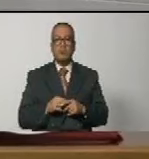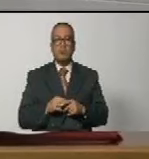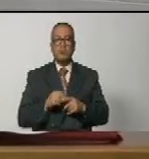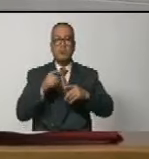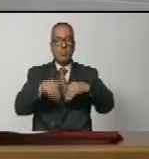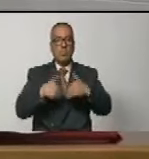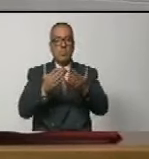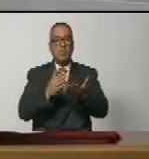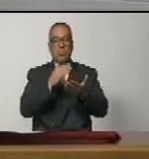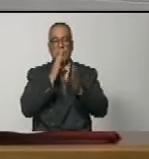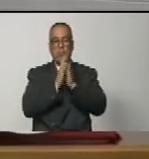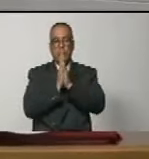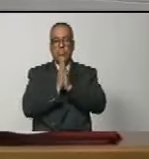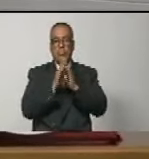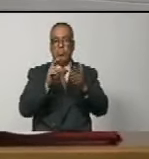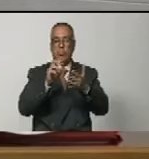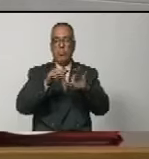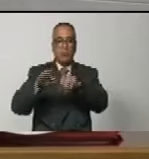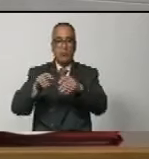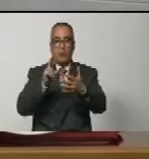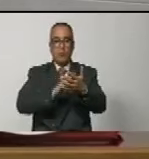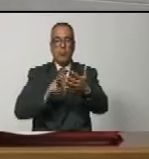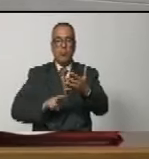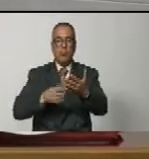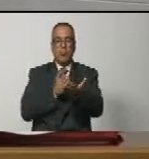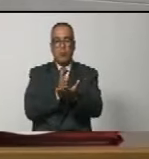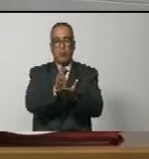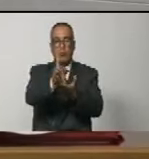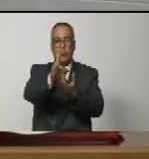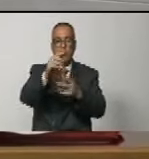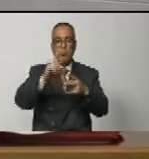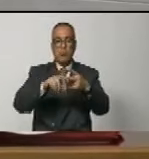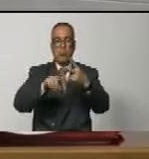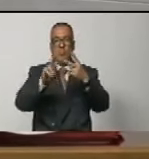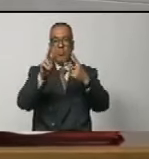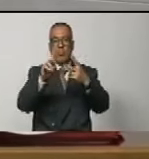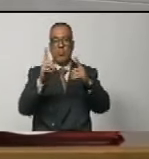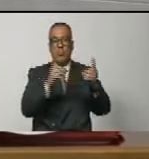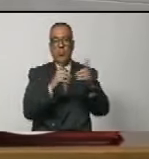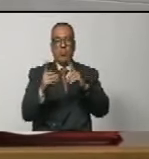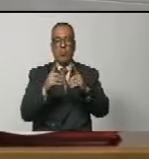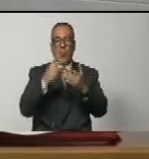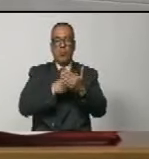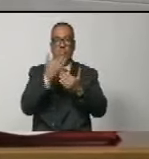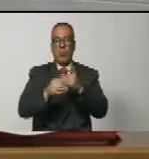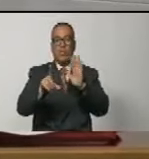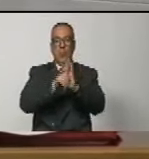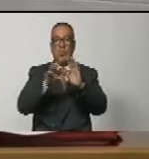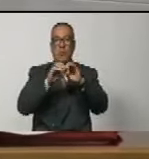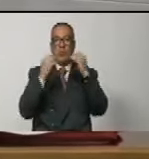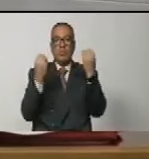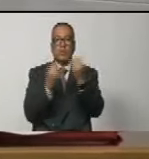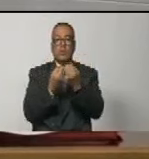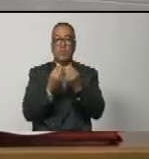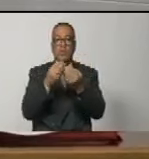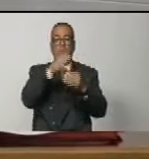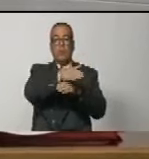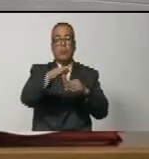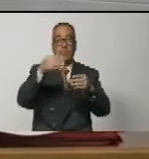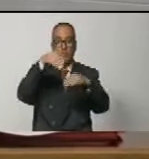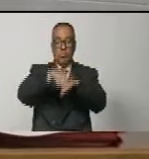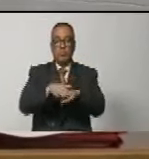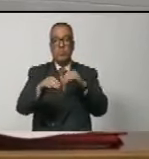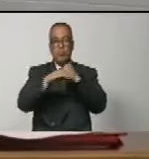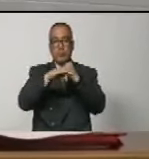Entonces, sírvese, por favor, secretaria, dar lectura a la continuación de la segunda discusión del proyecto de ley orgánica para la inclusión,